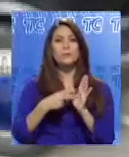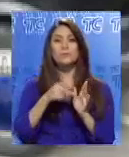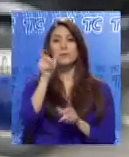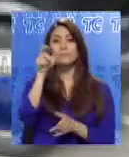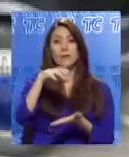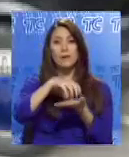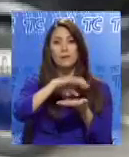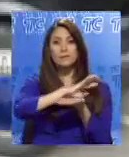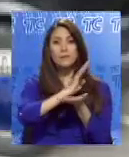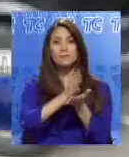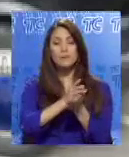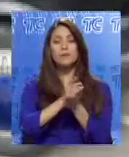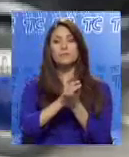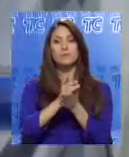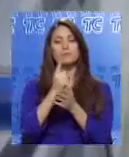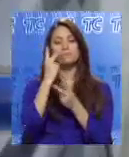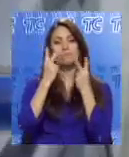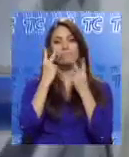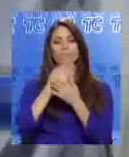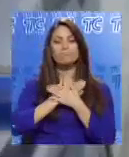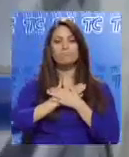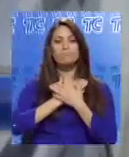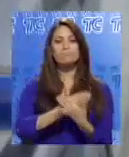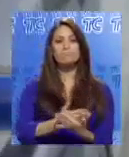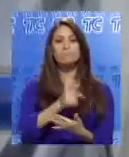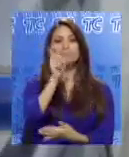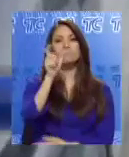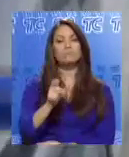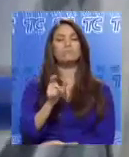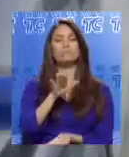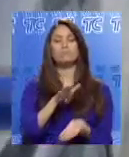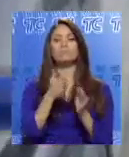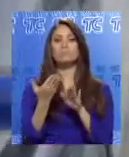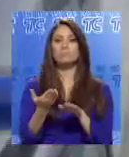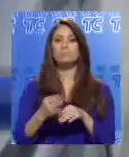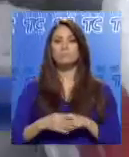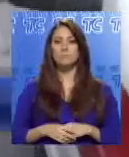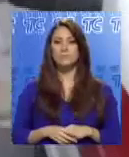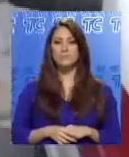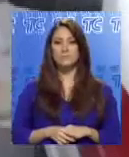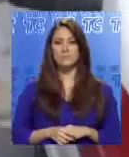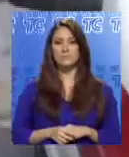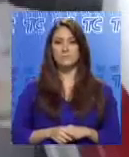del asambleísta, estuvieron en su funeral y expresaron sus condolencias por esta lamentable pérdida.